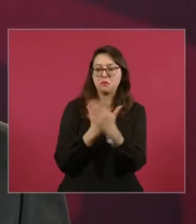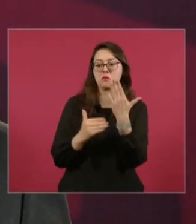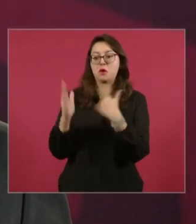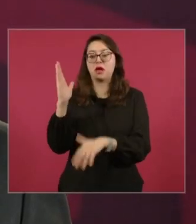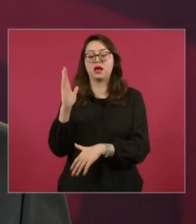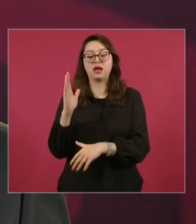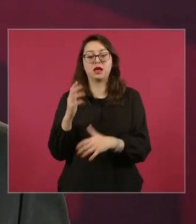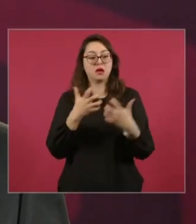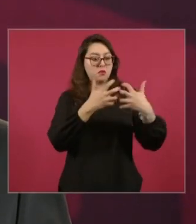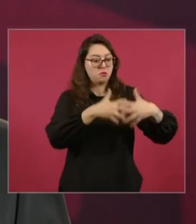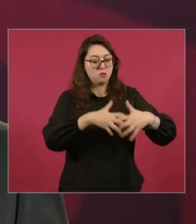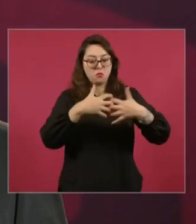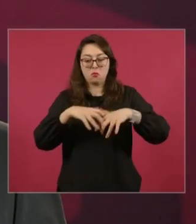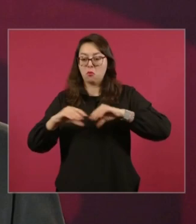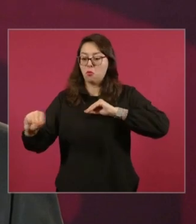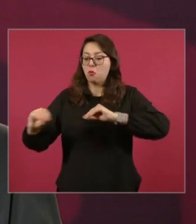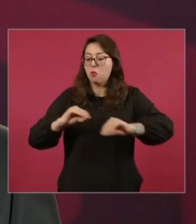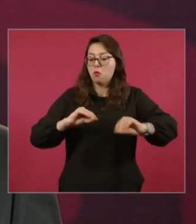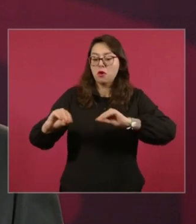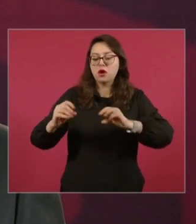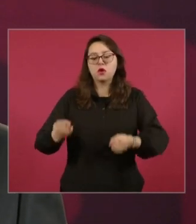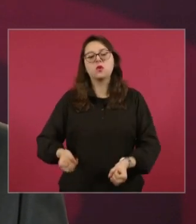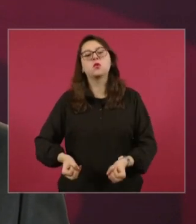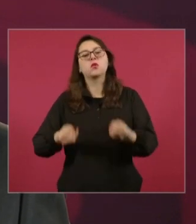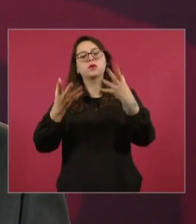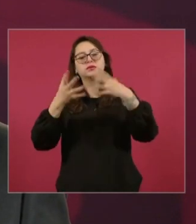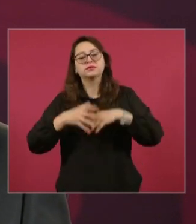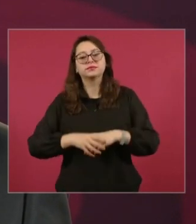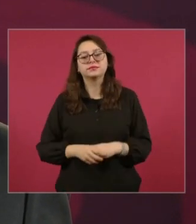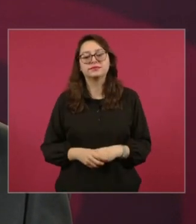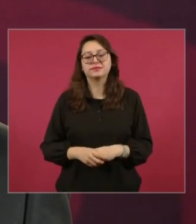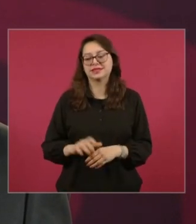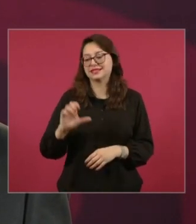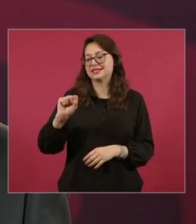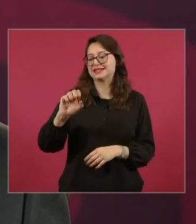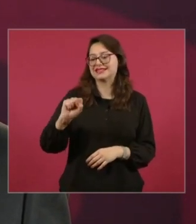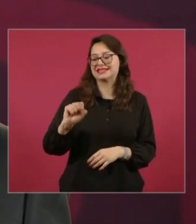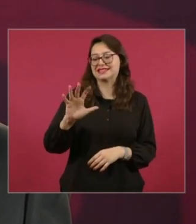Ya estamos procesando alrededor de